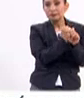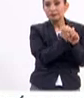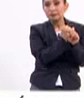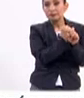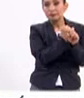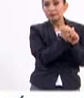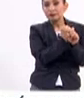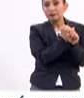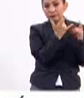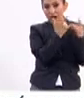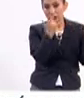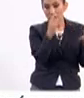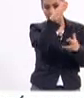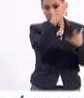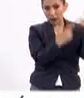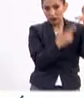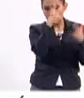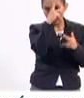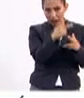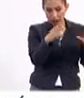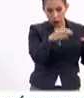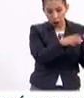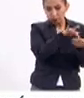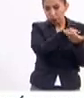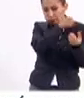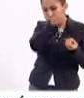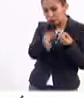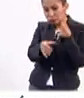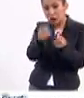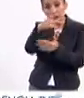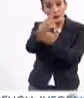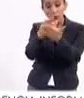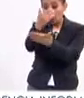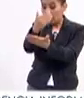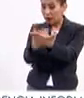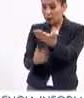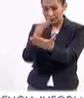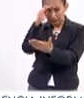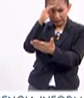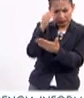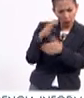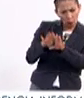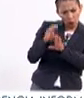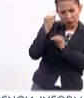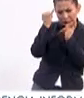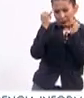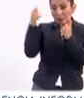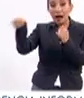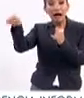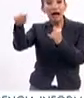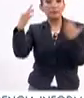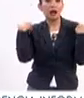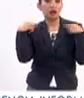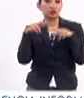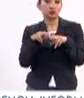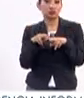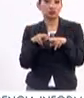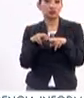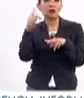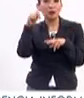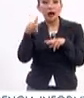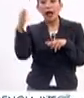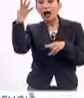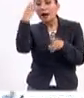de Históricos de la Revolución de México. Y es un programa pensado para docentes, para